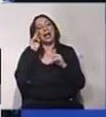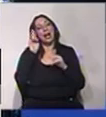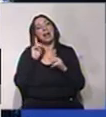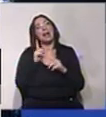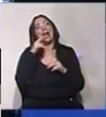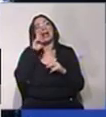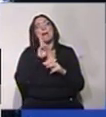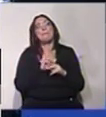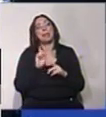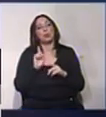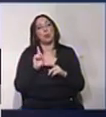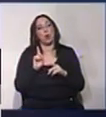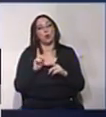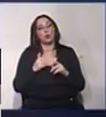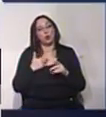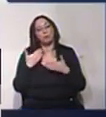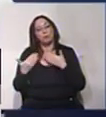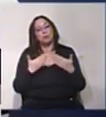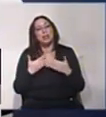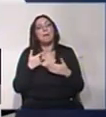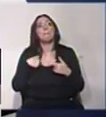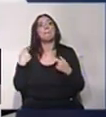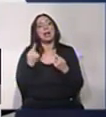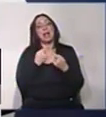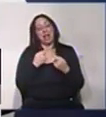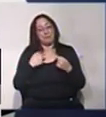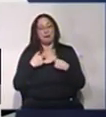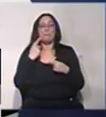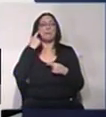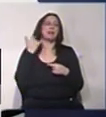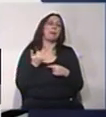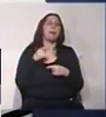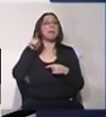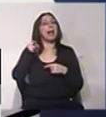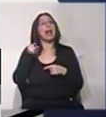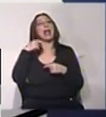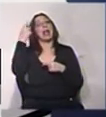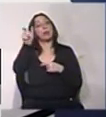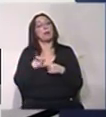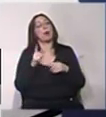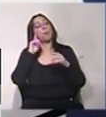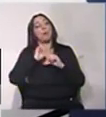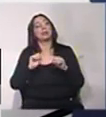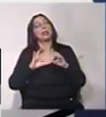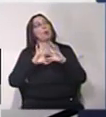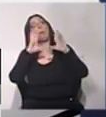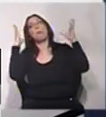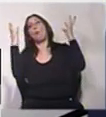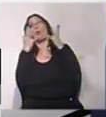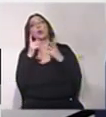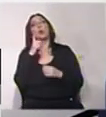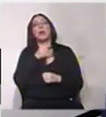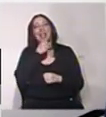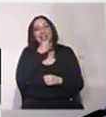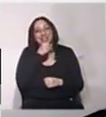que para nosotros puede ser una nimiedad, para esa persona puede ser el mundo. Recuerdo una anciana que nos